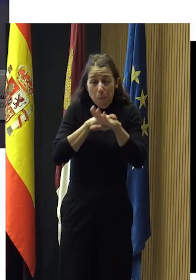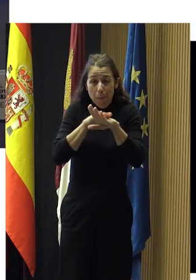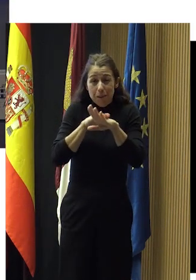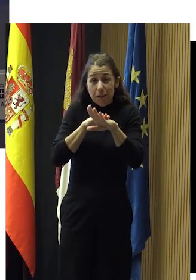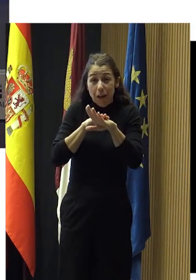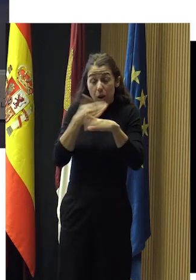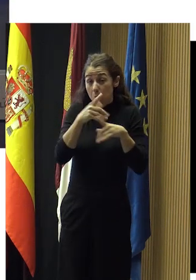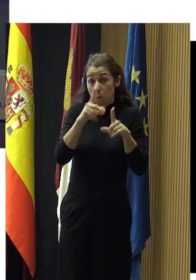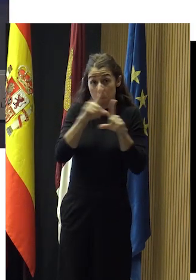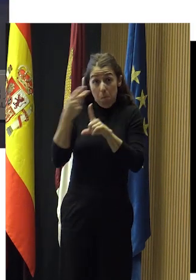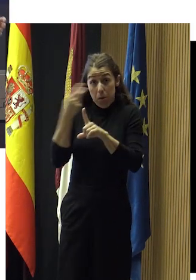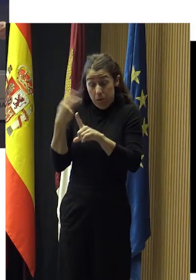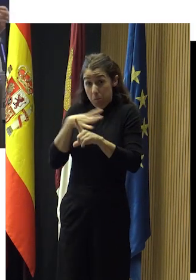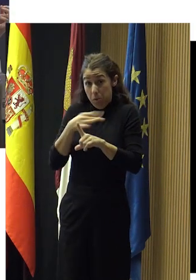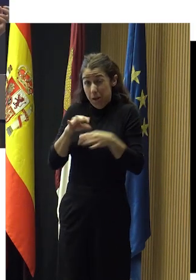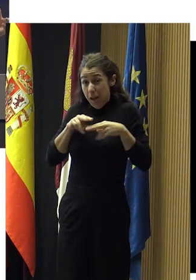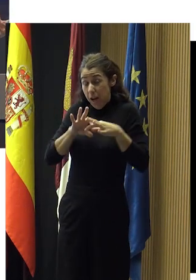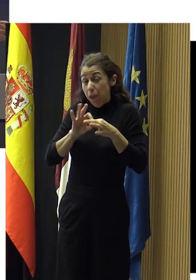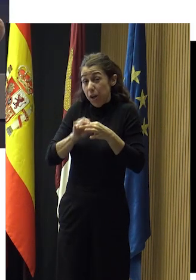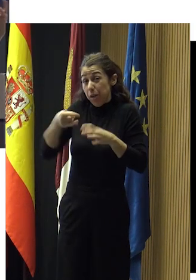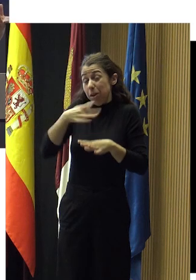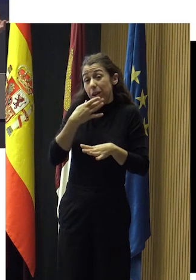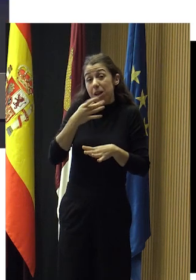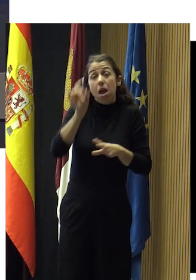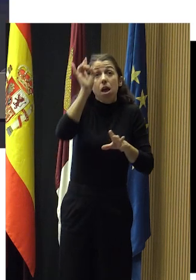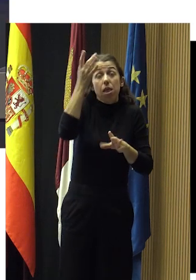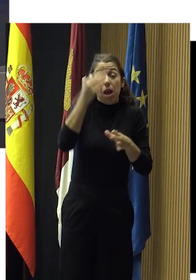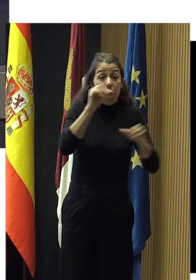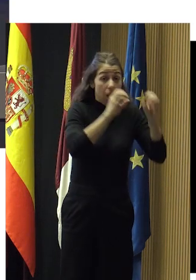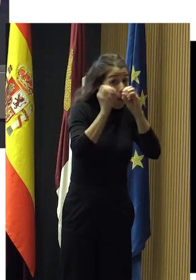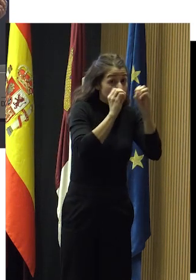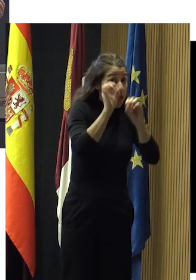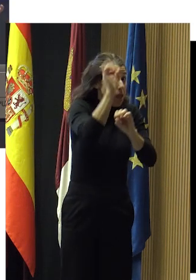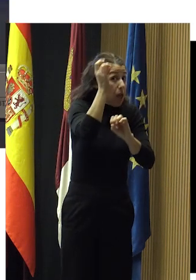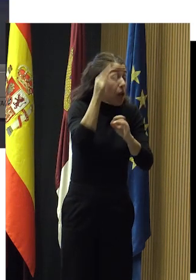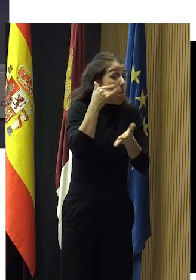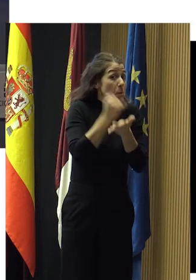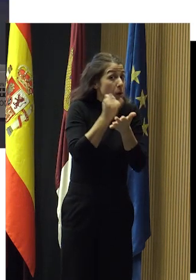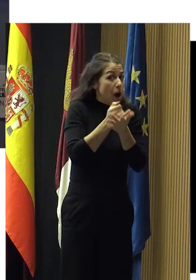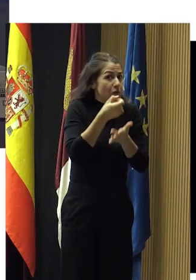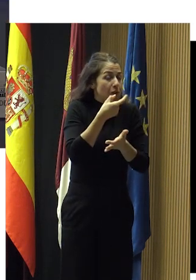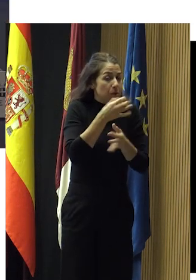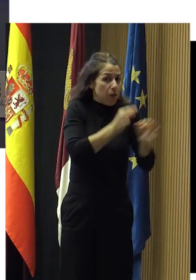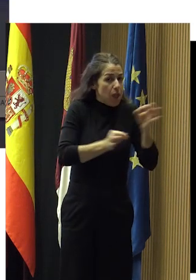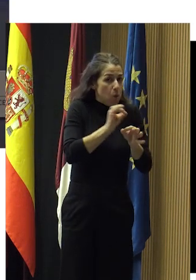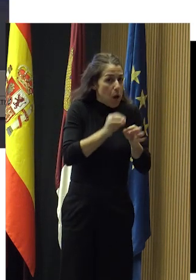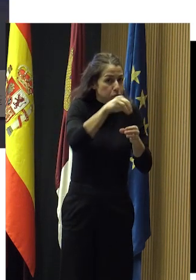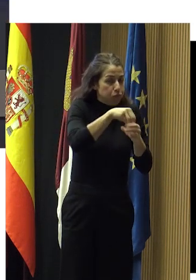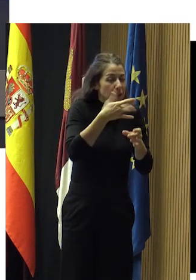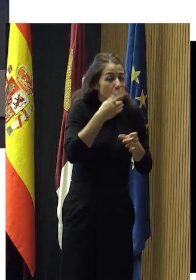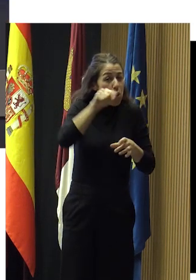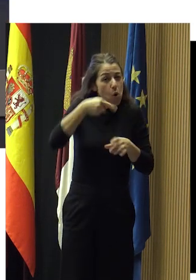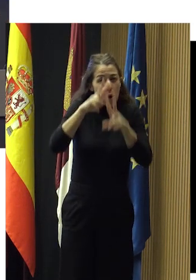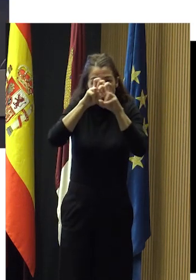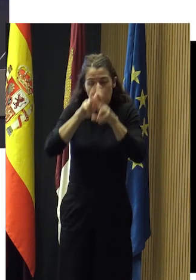es lo que os he enseñado, y la investigación translacional, lo que hacemos es tener ideas en el laboratorio y probar fármacos en células. Luego también la